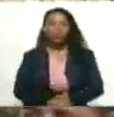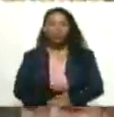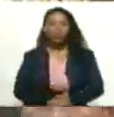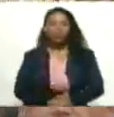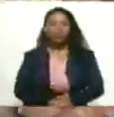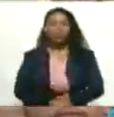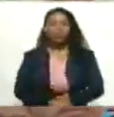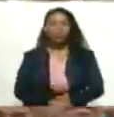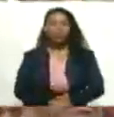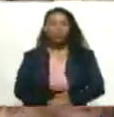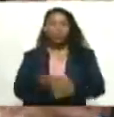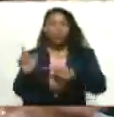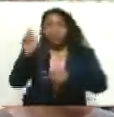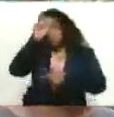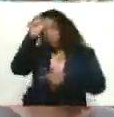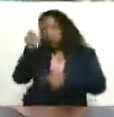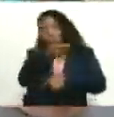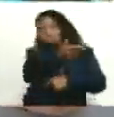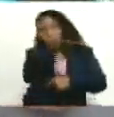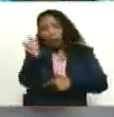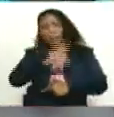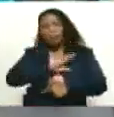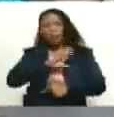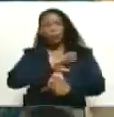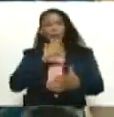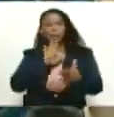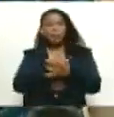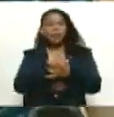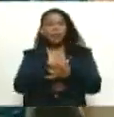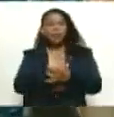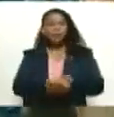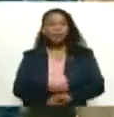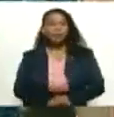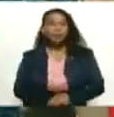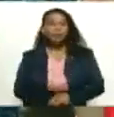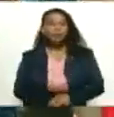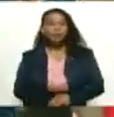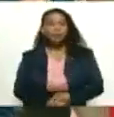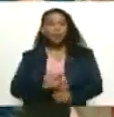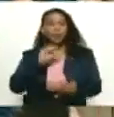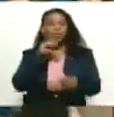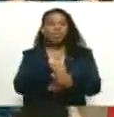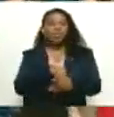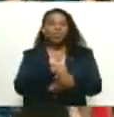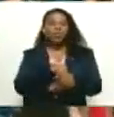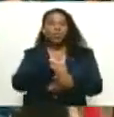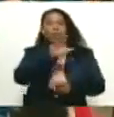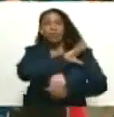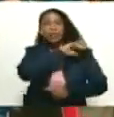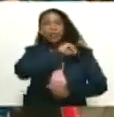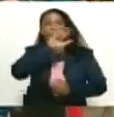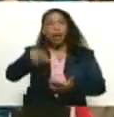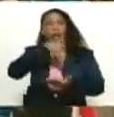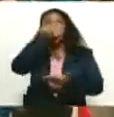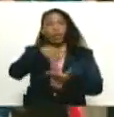Y es un reconocimiento a ustedes, compañeros, compañeras. Dentro de la dirección nacional,